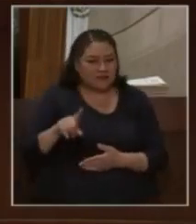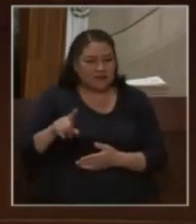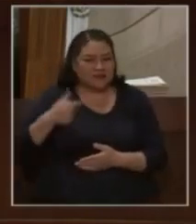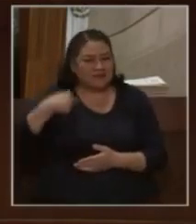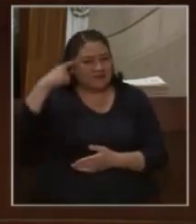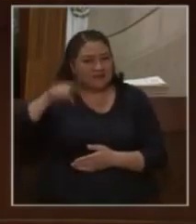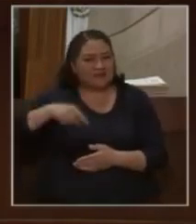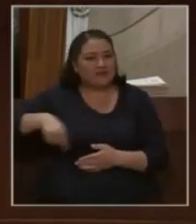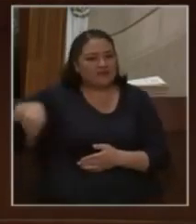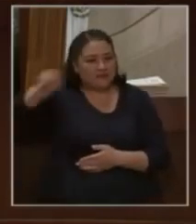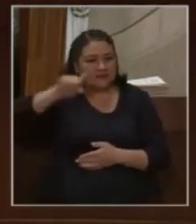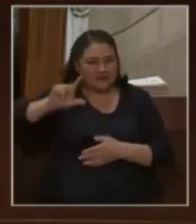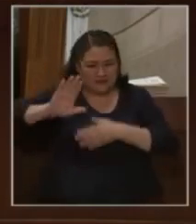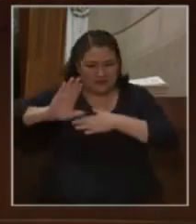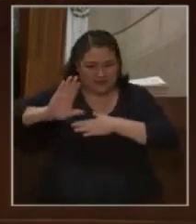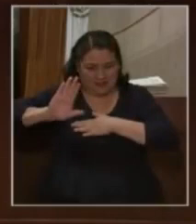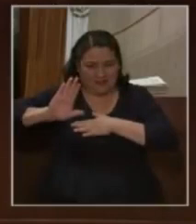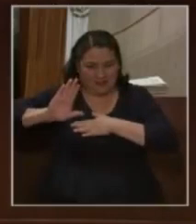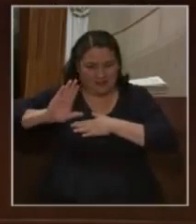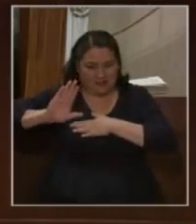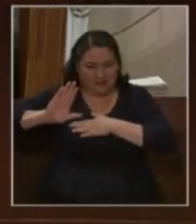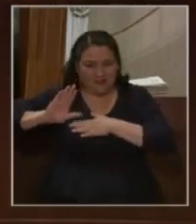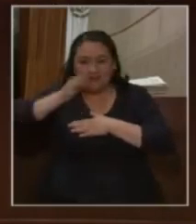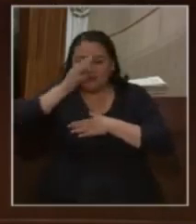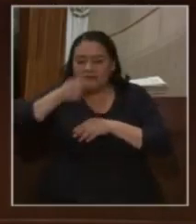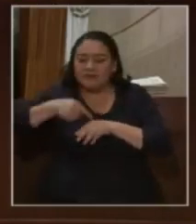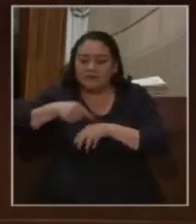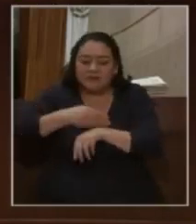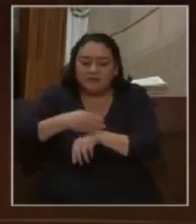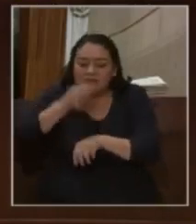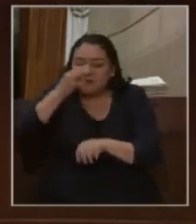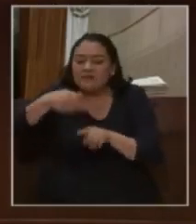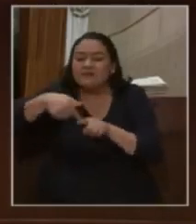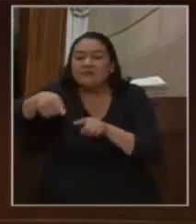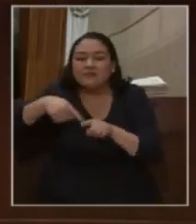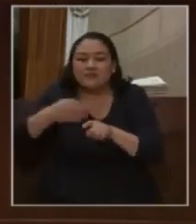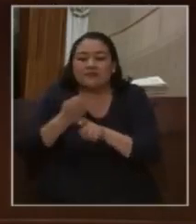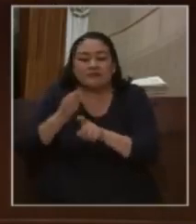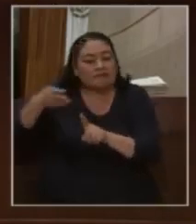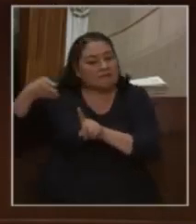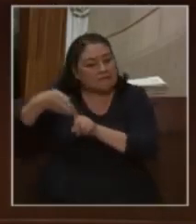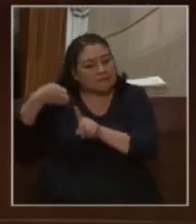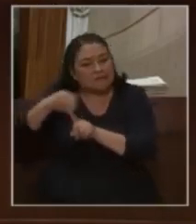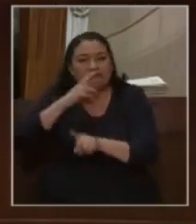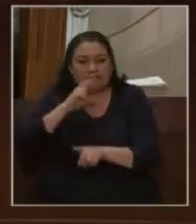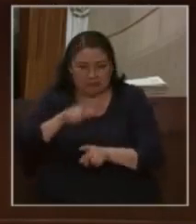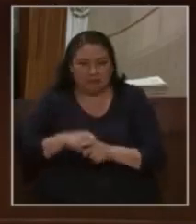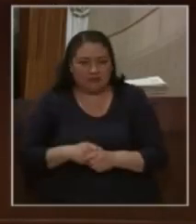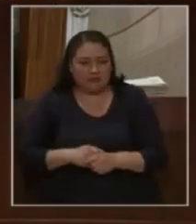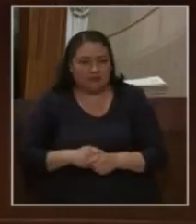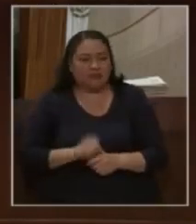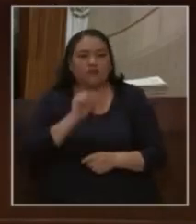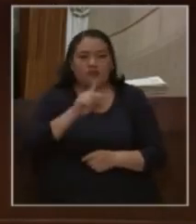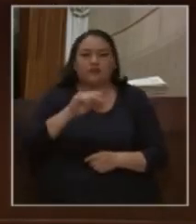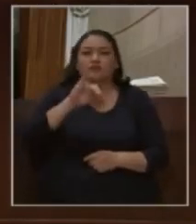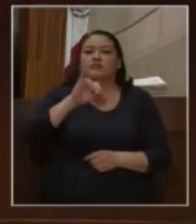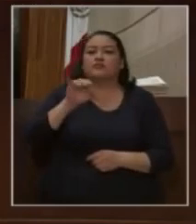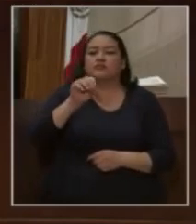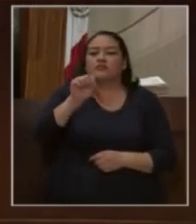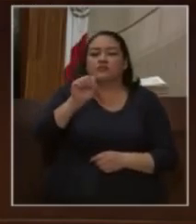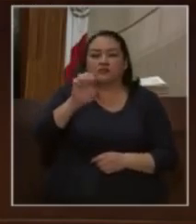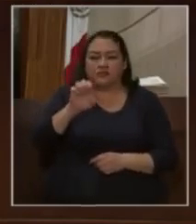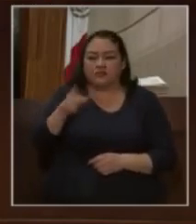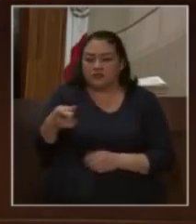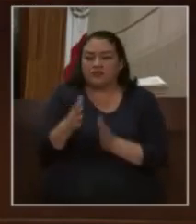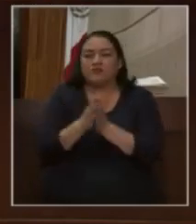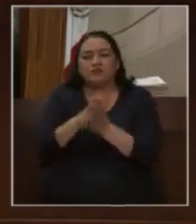de protesta en unas horas. Entonces, secretario José Neguib Beltrán Fernández,